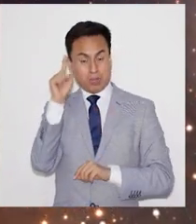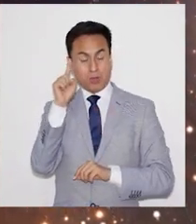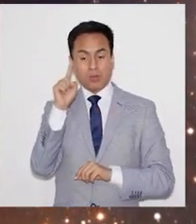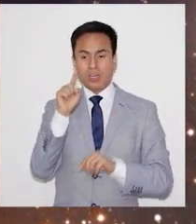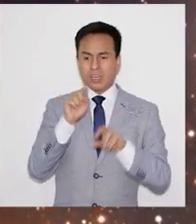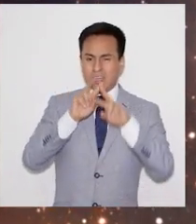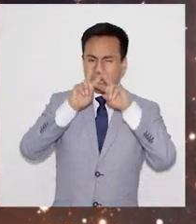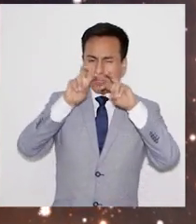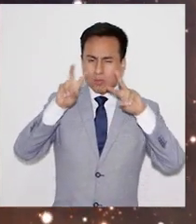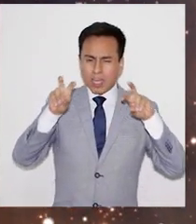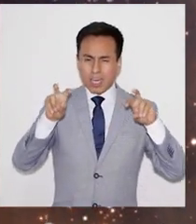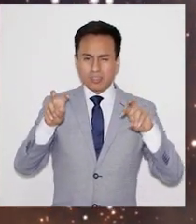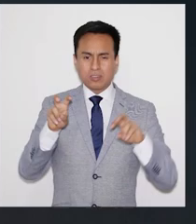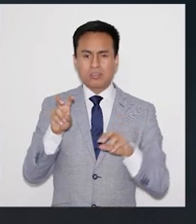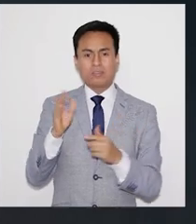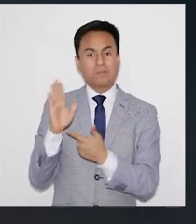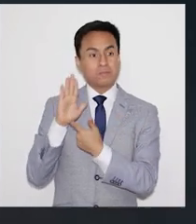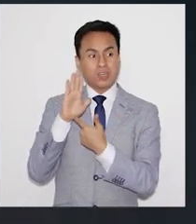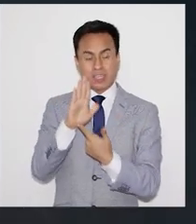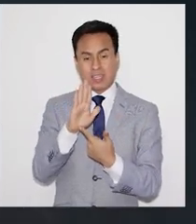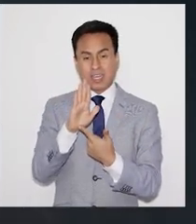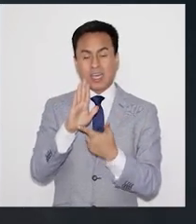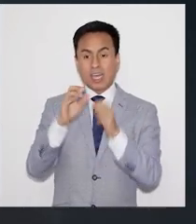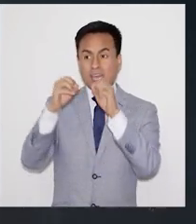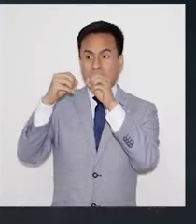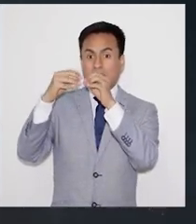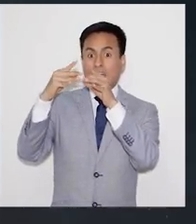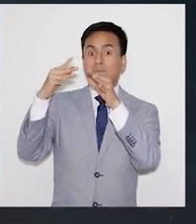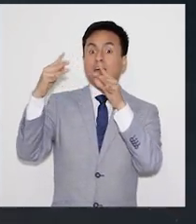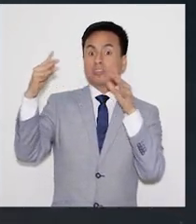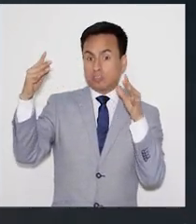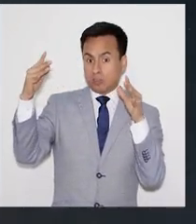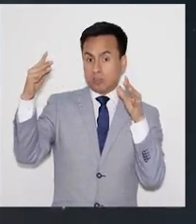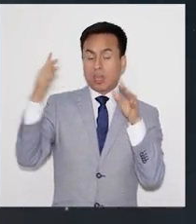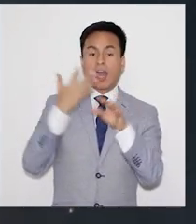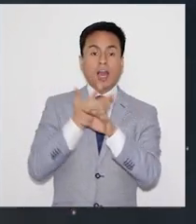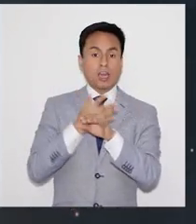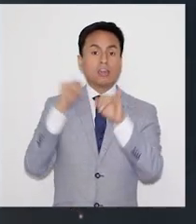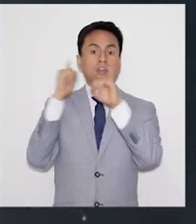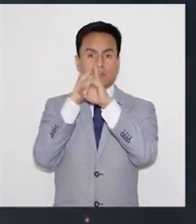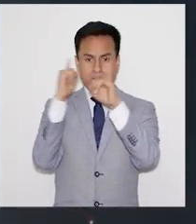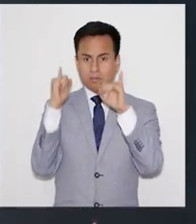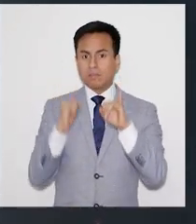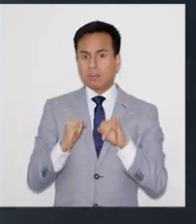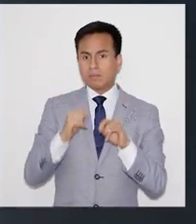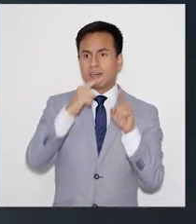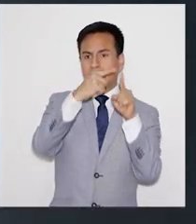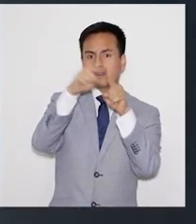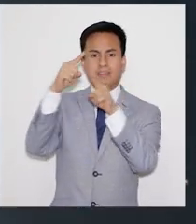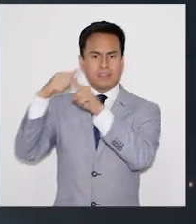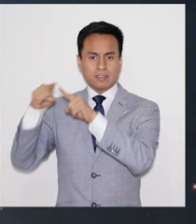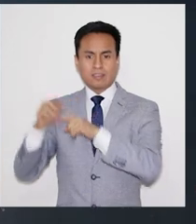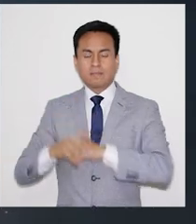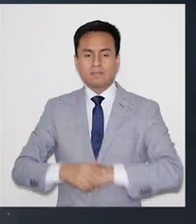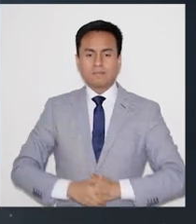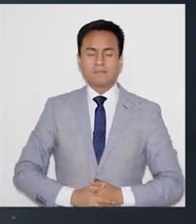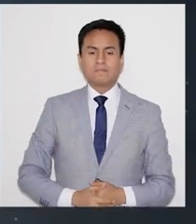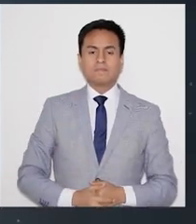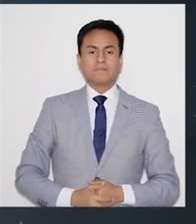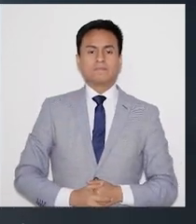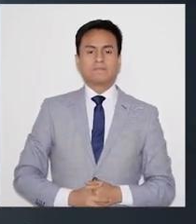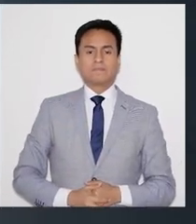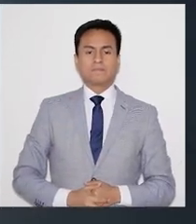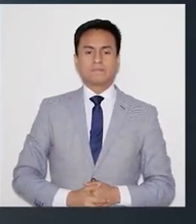fueron obteniendo daban luces de que esta expansión ocurre de una forma totalmente distinta.